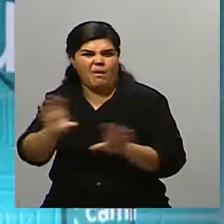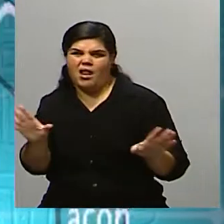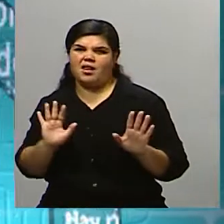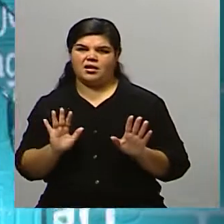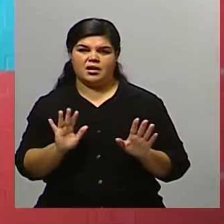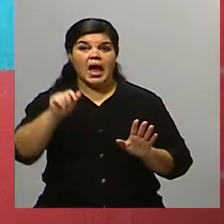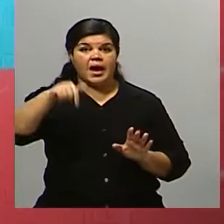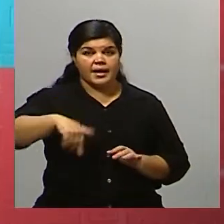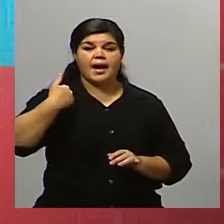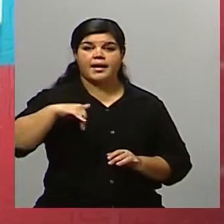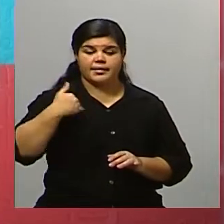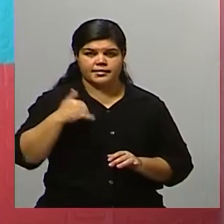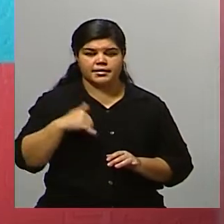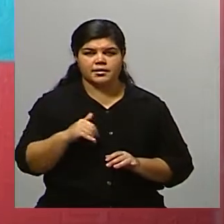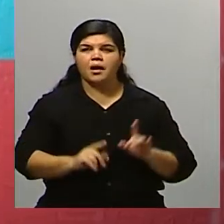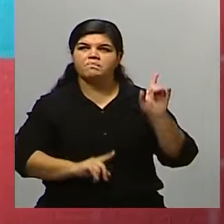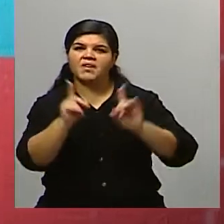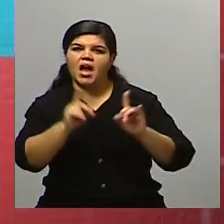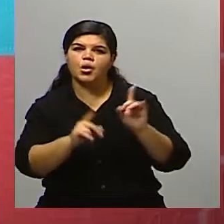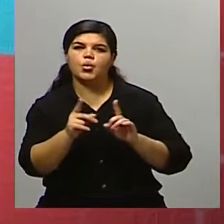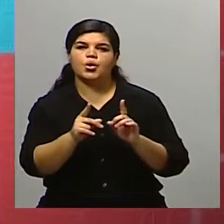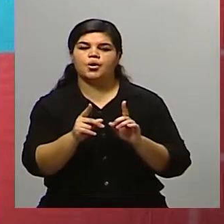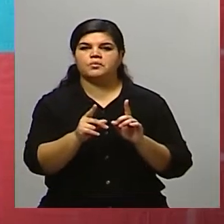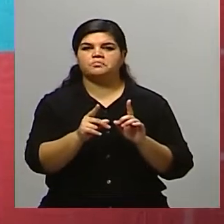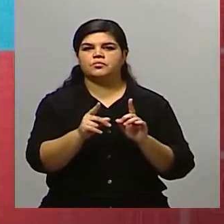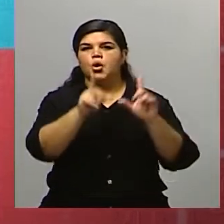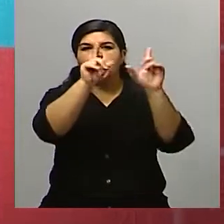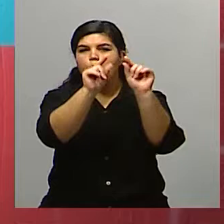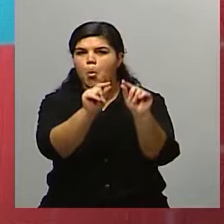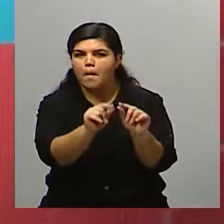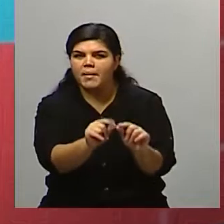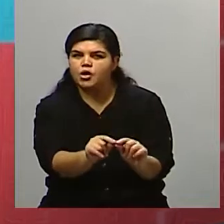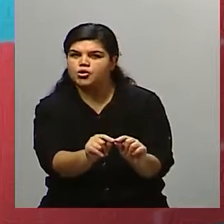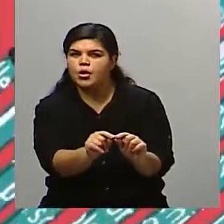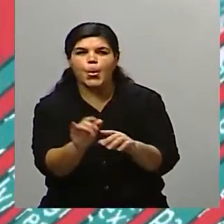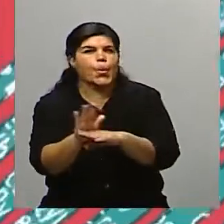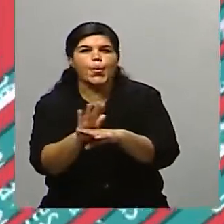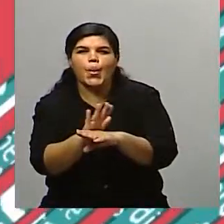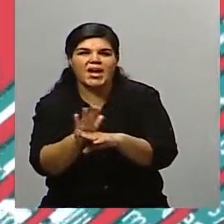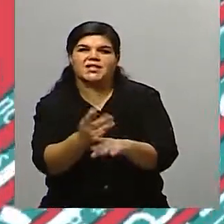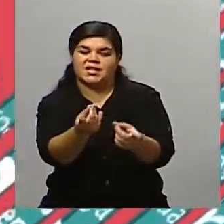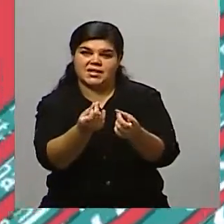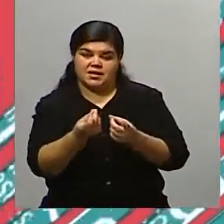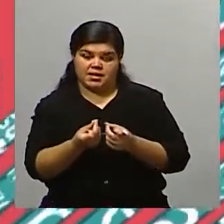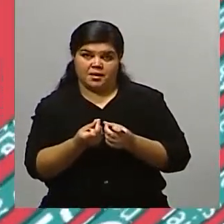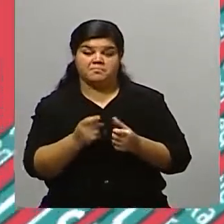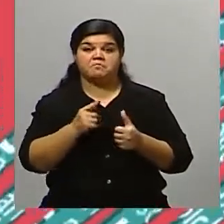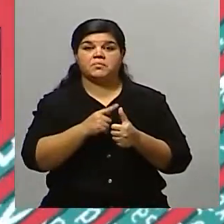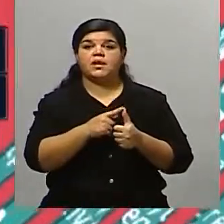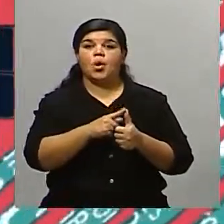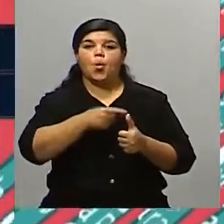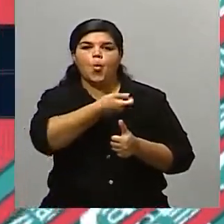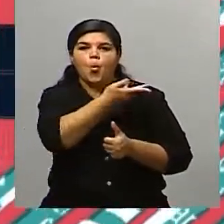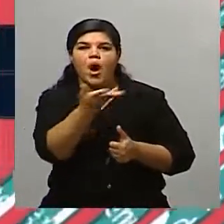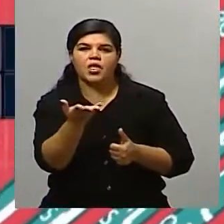algunos valores que son básicos para analizar sistemas previsionales, ¿no? La cuantía de los haberes previsionales